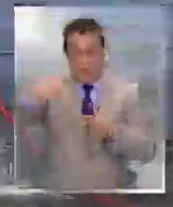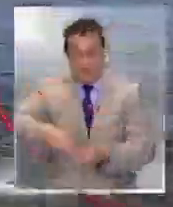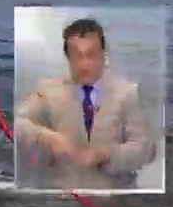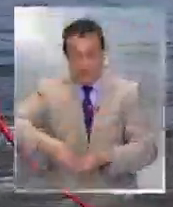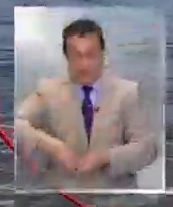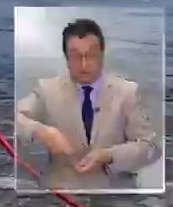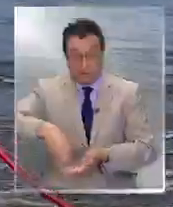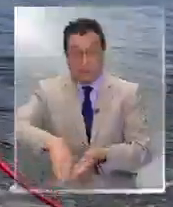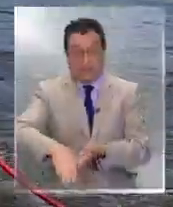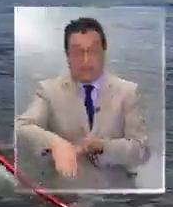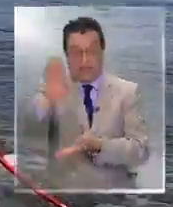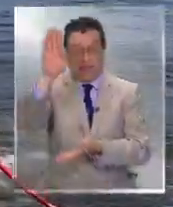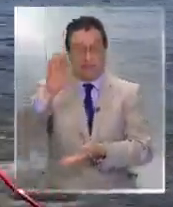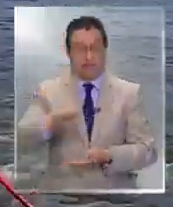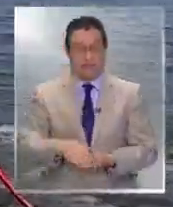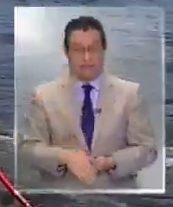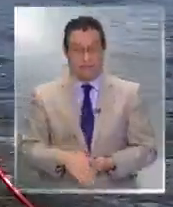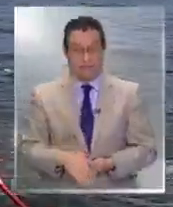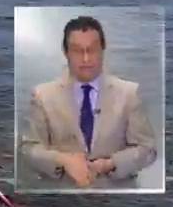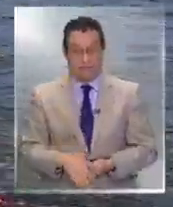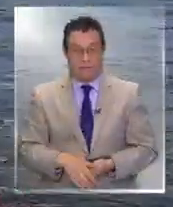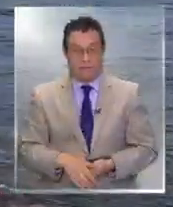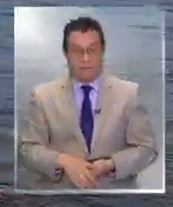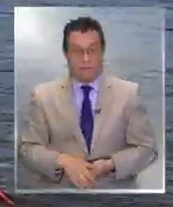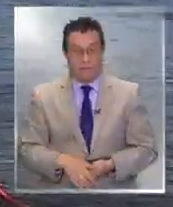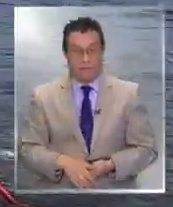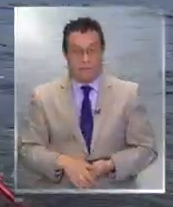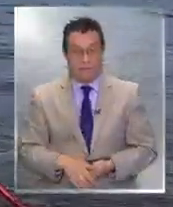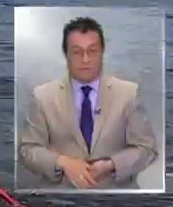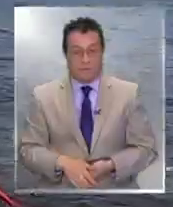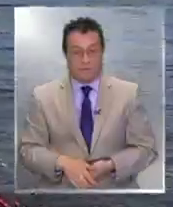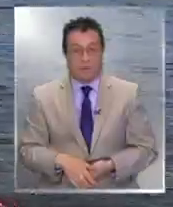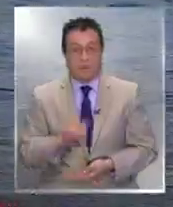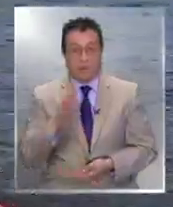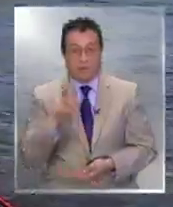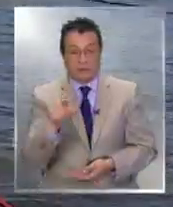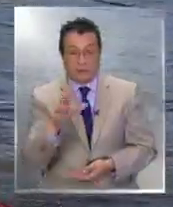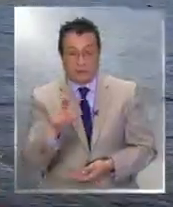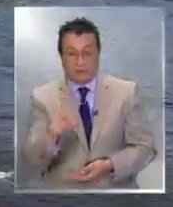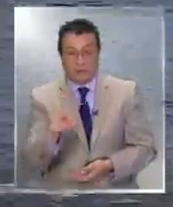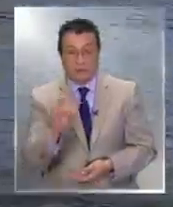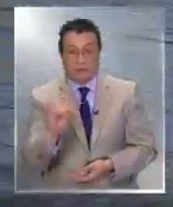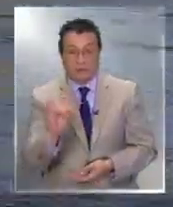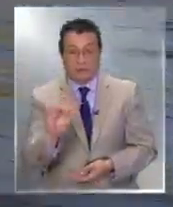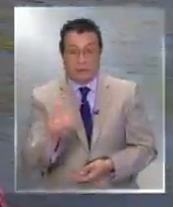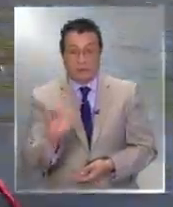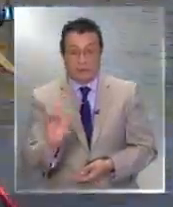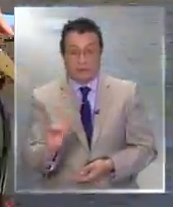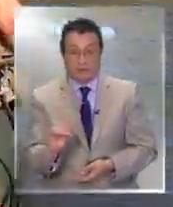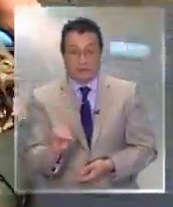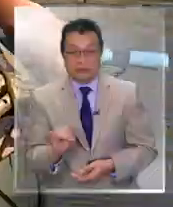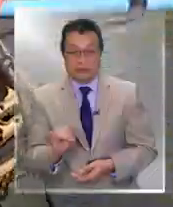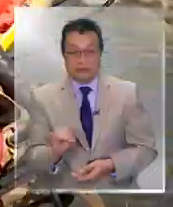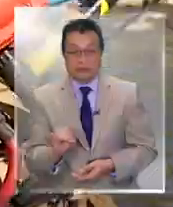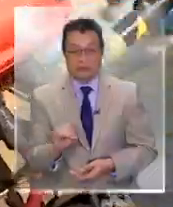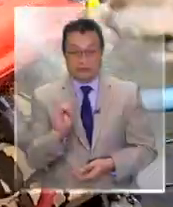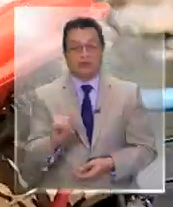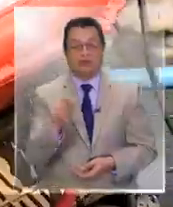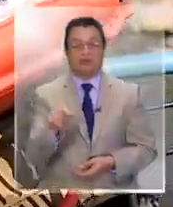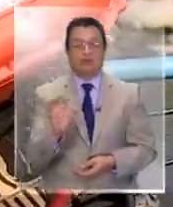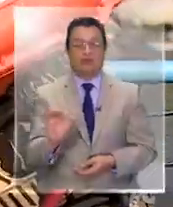adelante. Mira, ahí, ahí. Eso. Ahí creo que algo tengo, parece, ¿no? ¿Tenemos? Aquí hay algo. ¿Sí?